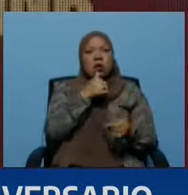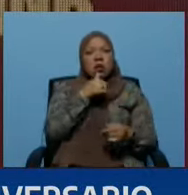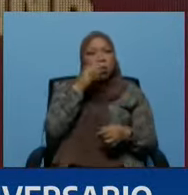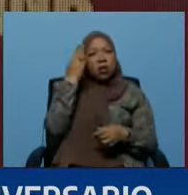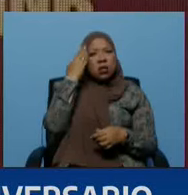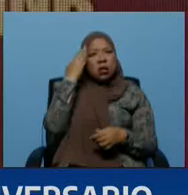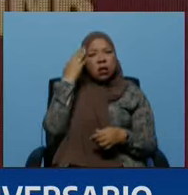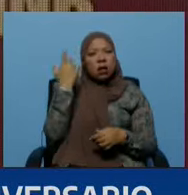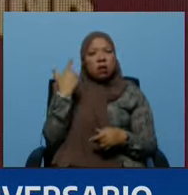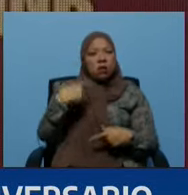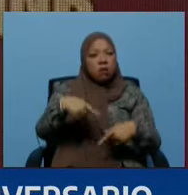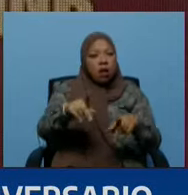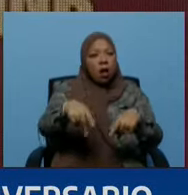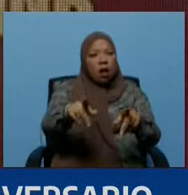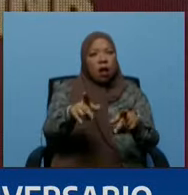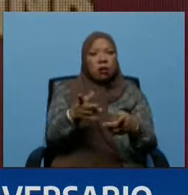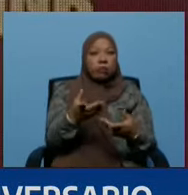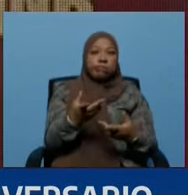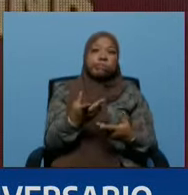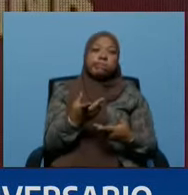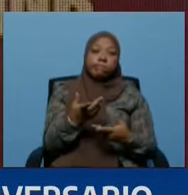como indigente.